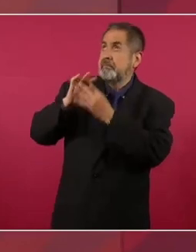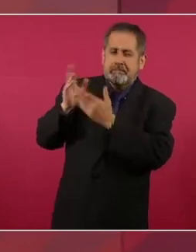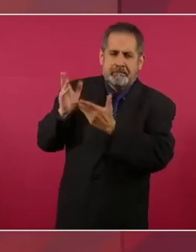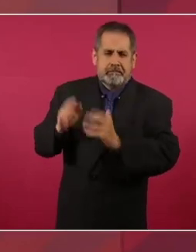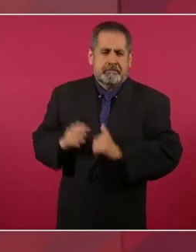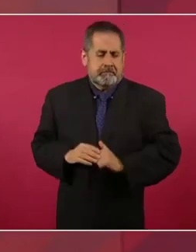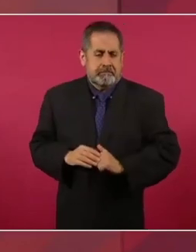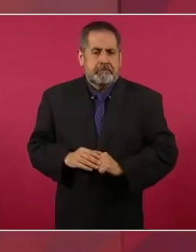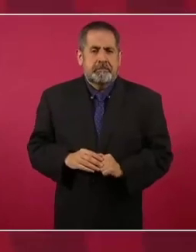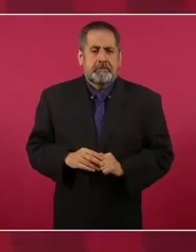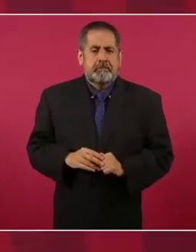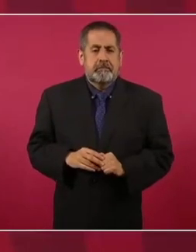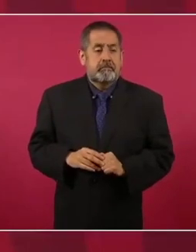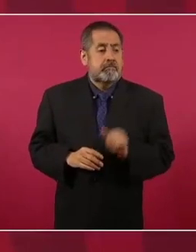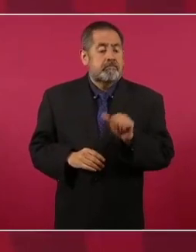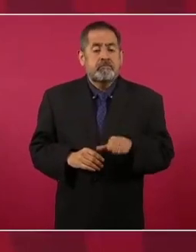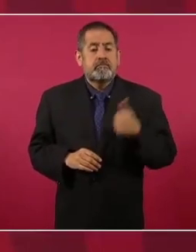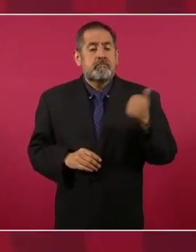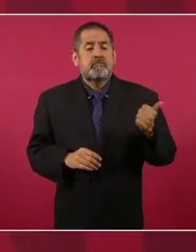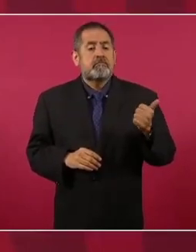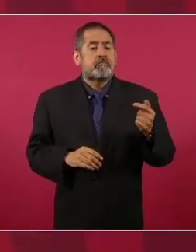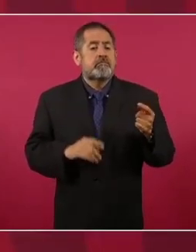Y los